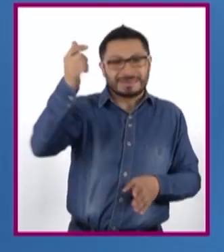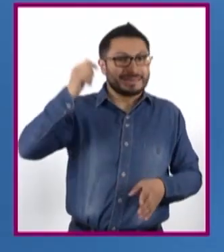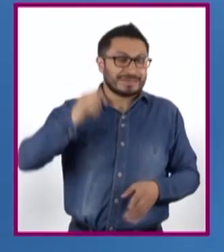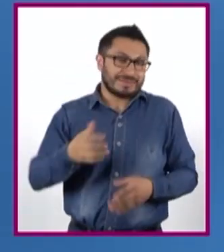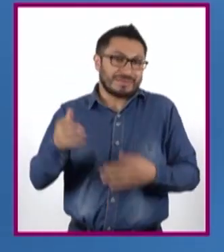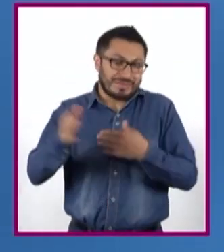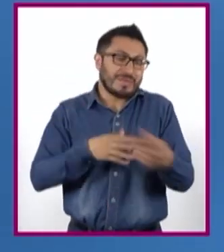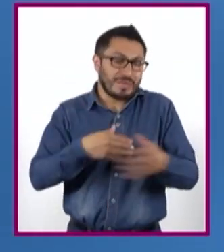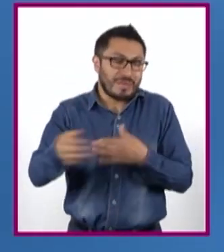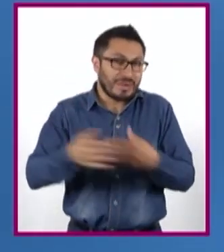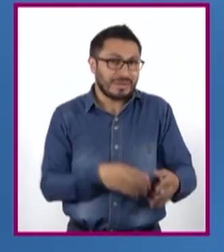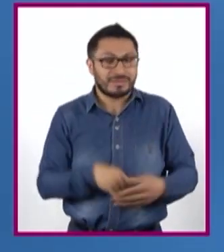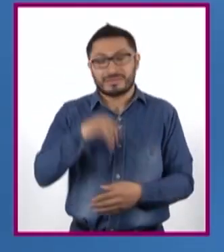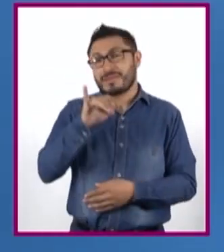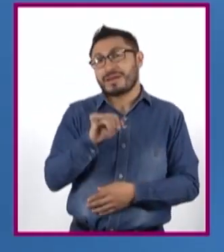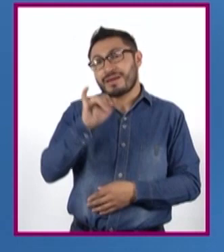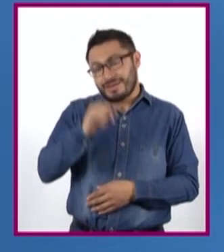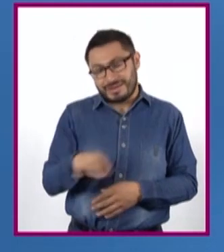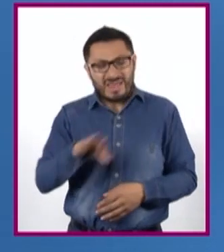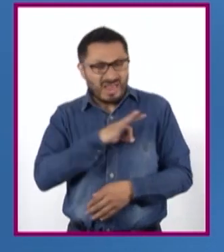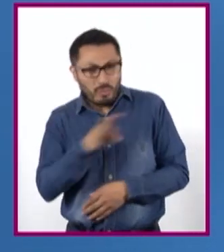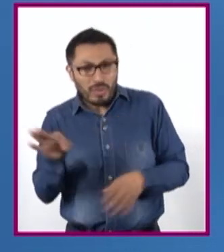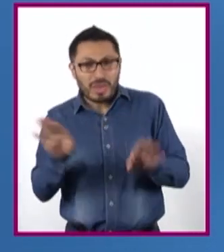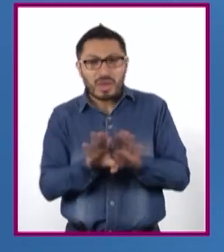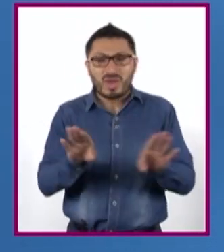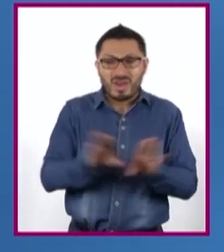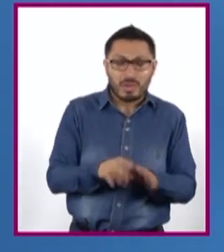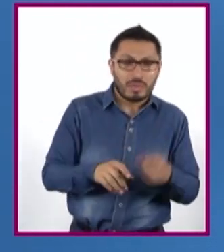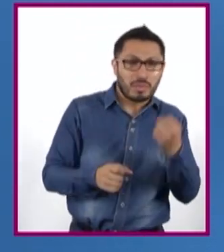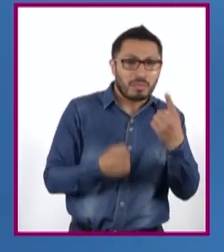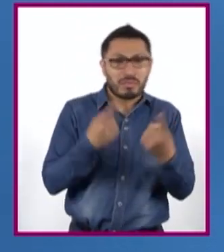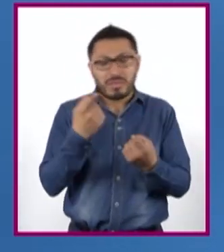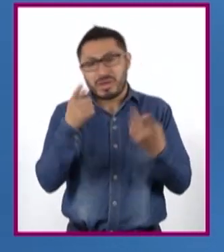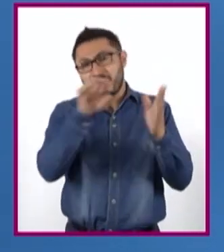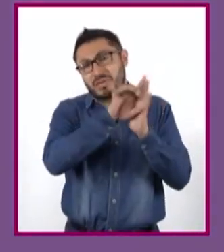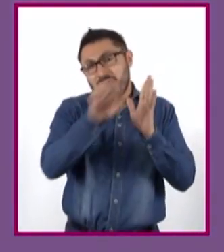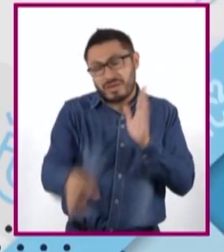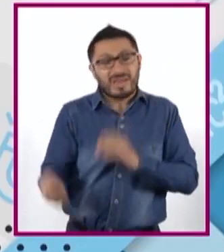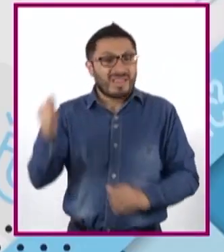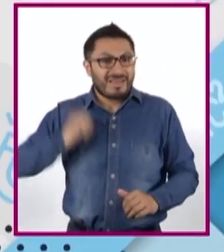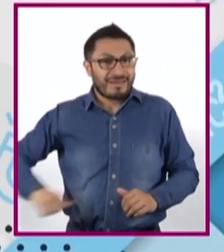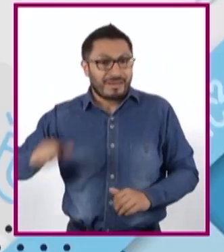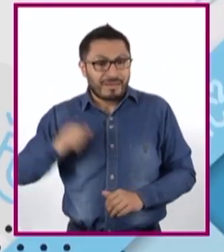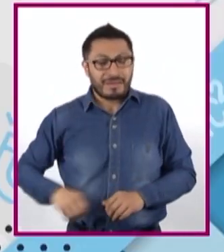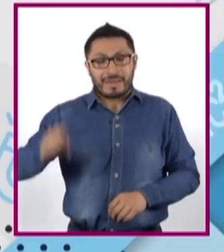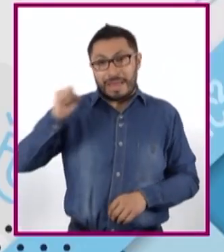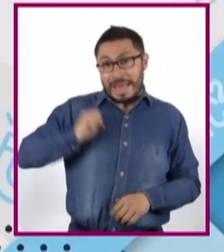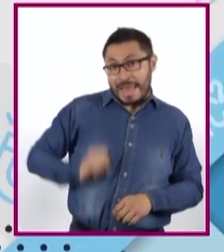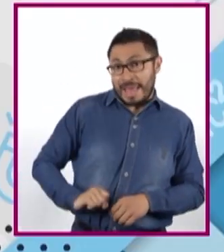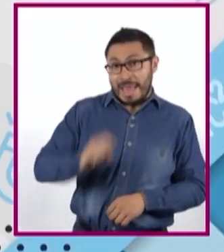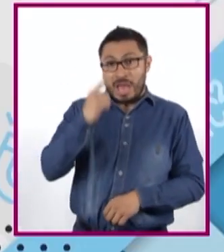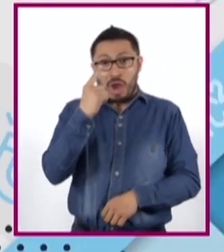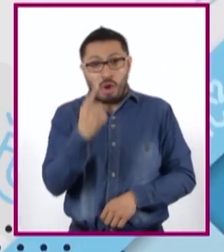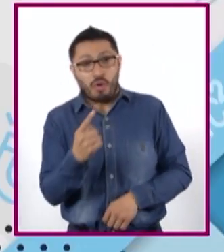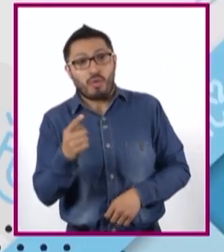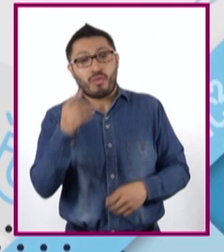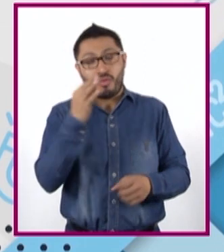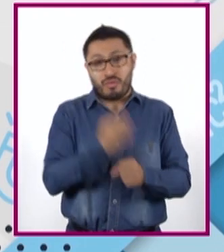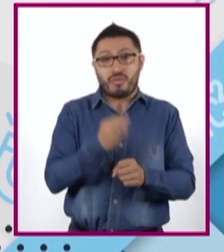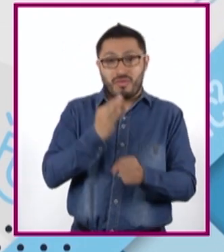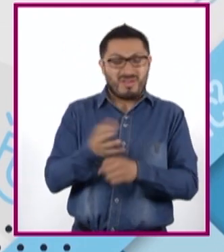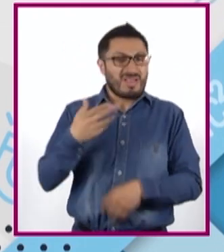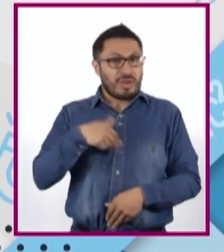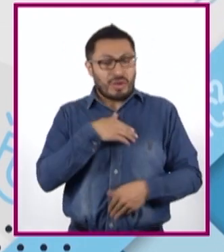moderna. Así es, se pueden encontrar algunos ejemplos muy antiguos. En el siglo I de nuestra era,